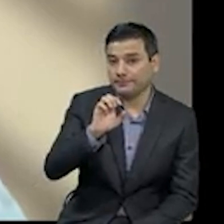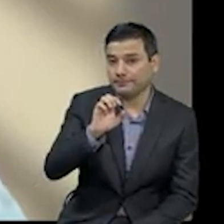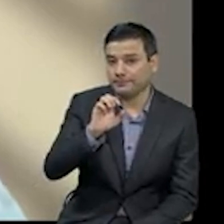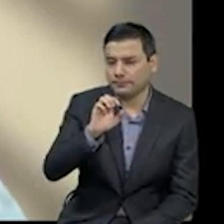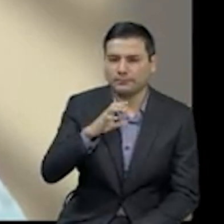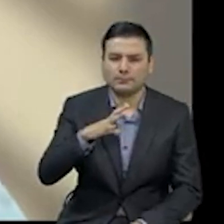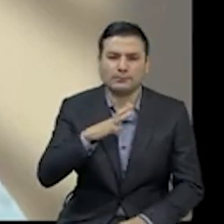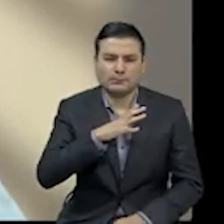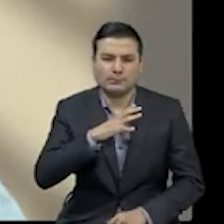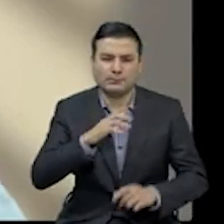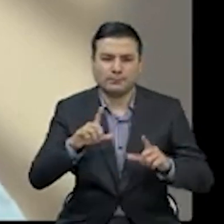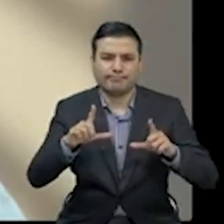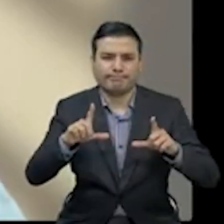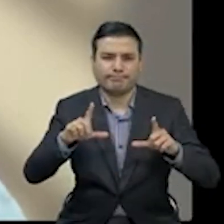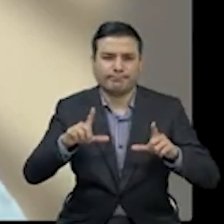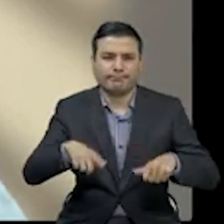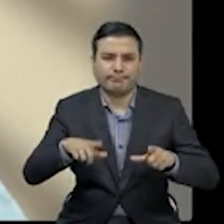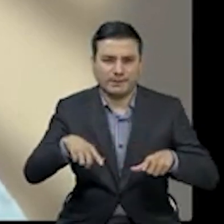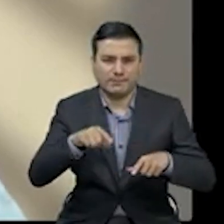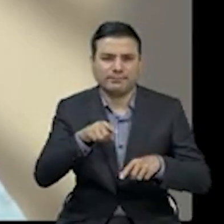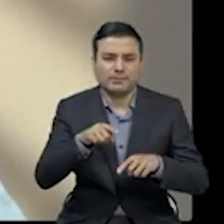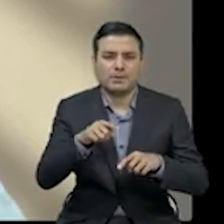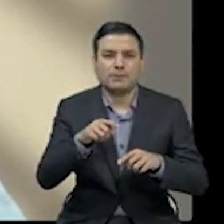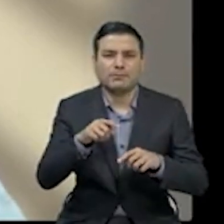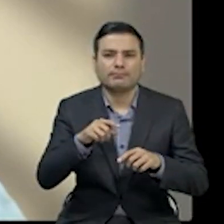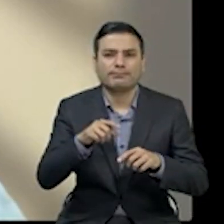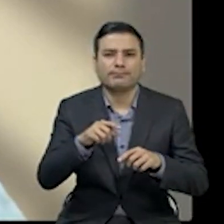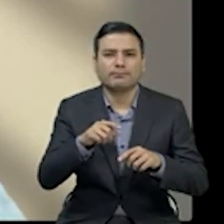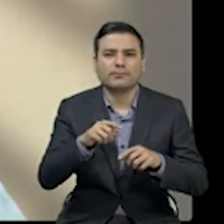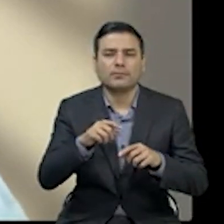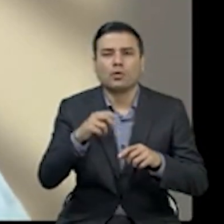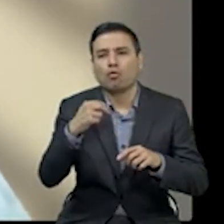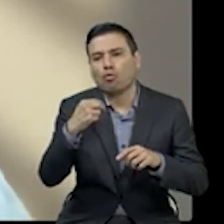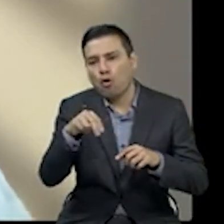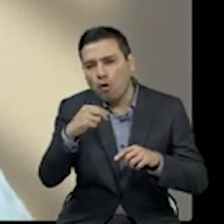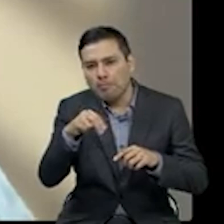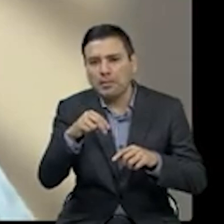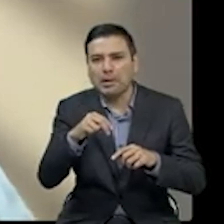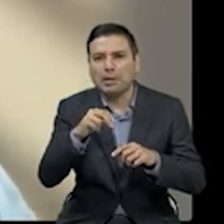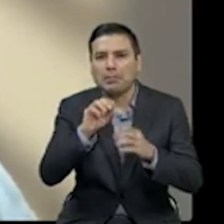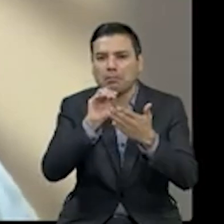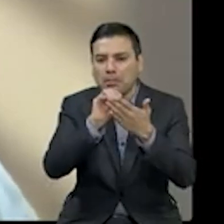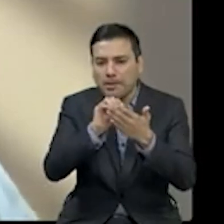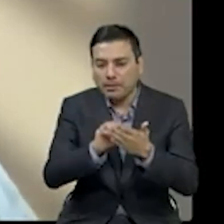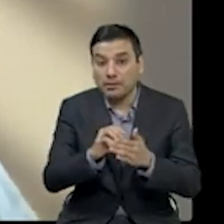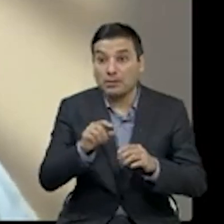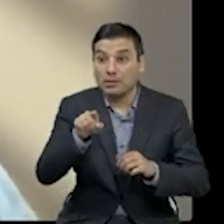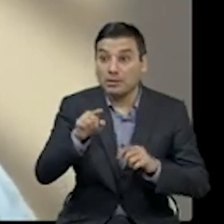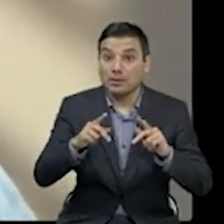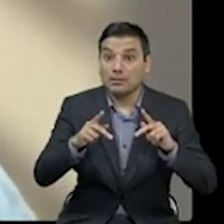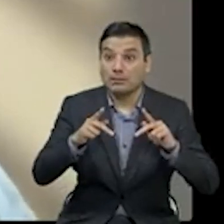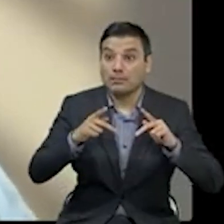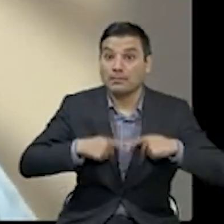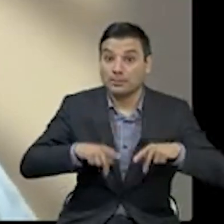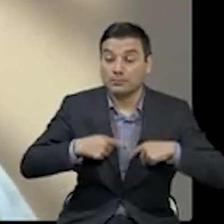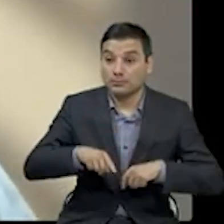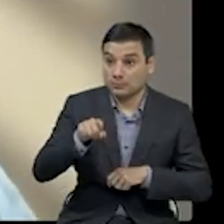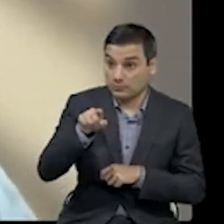sistema sumamente imperfecto, como afiliados a los partidos políticos, no fueran sujetos a